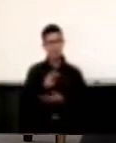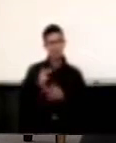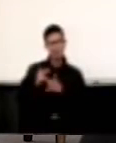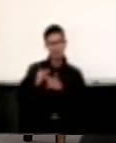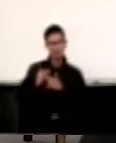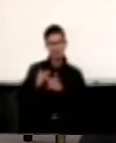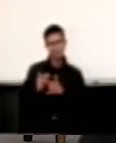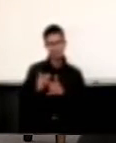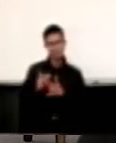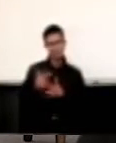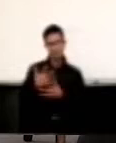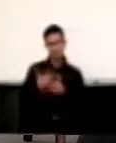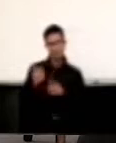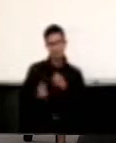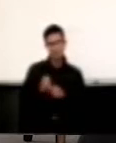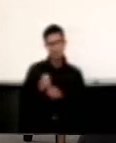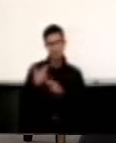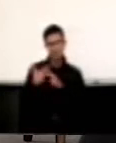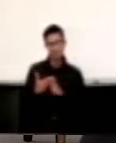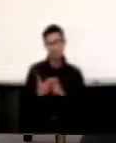últimos 15 años.